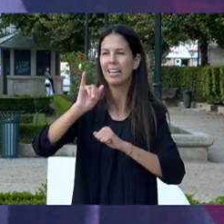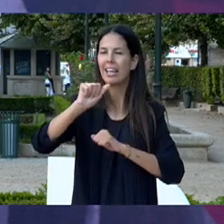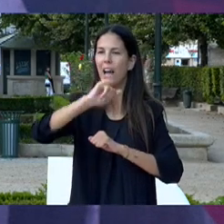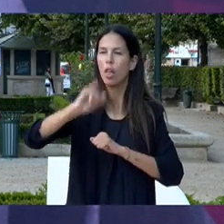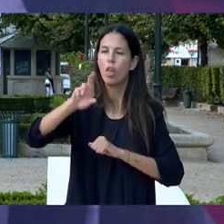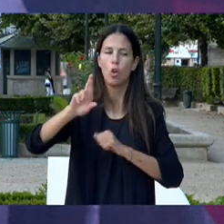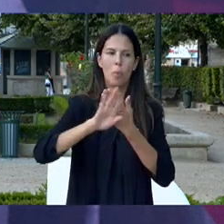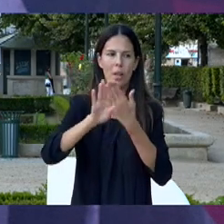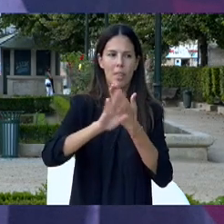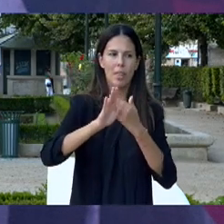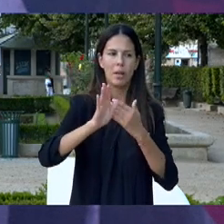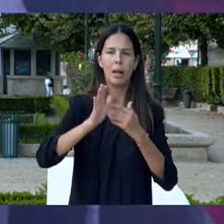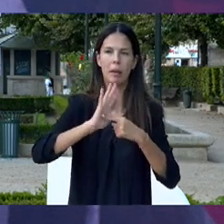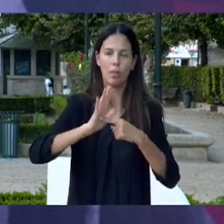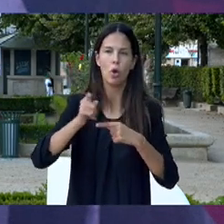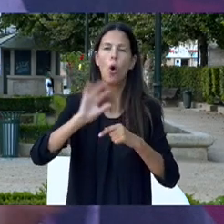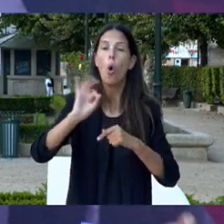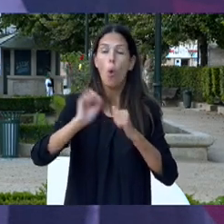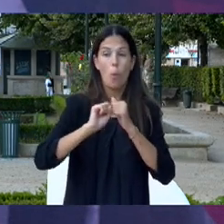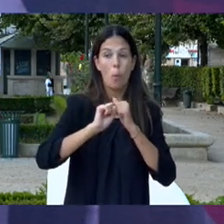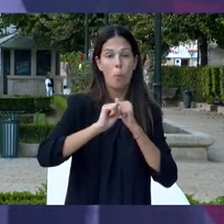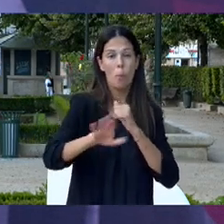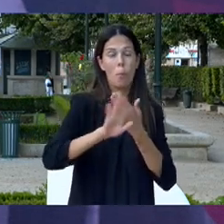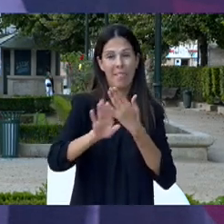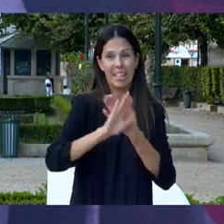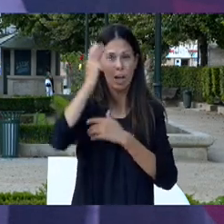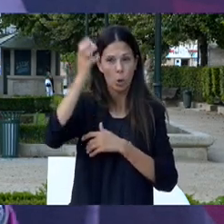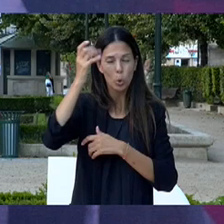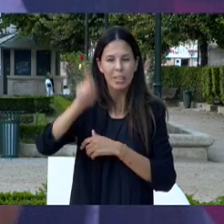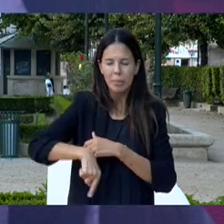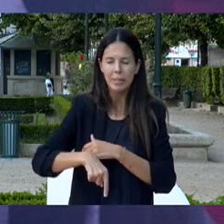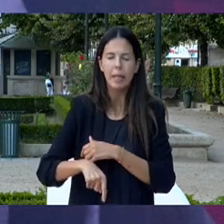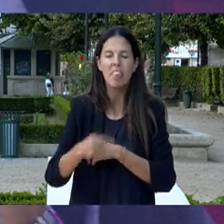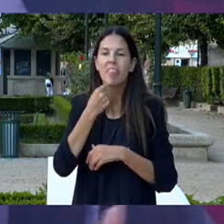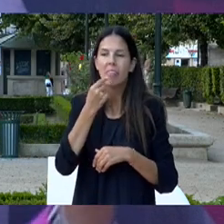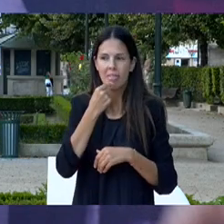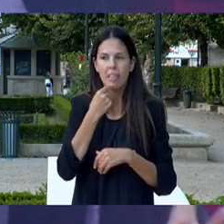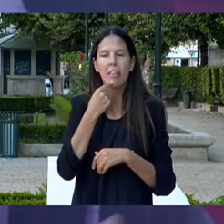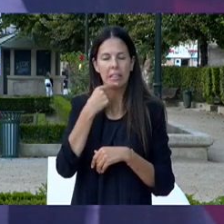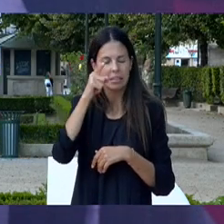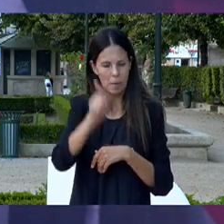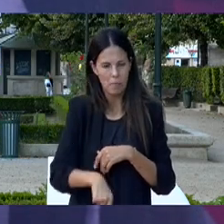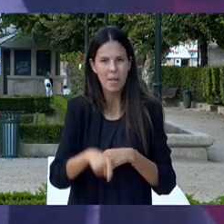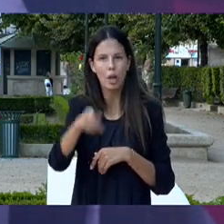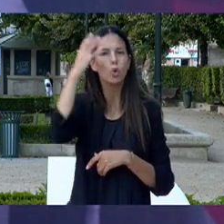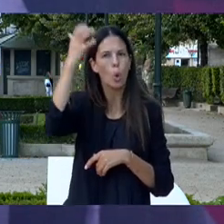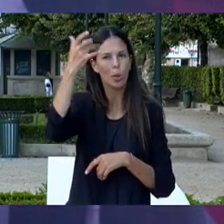María González, a que non temos aínda, non conseguimos ningún tipo de documentación, pero que a memoria oral insiste que hubo en Coruña tamén. E serían 4